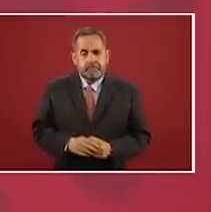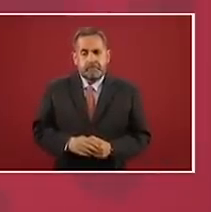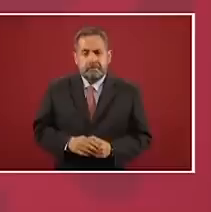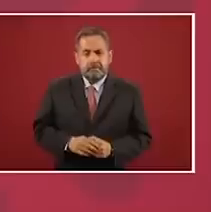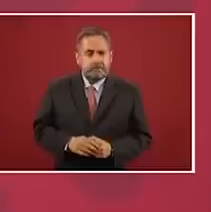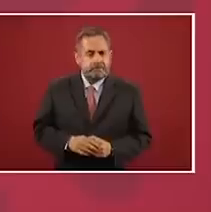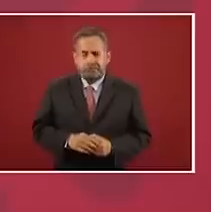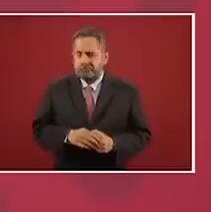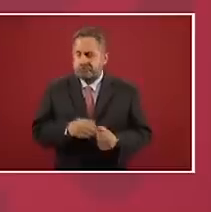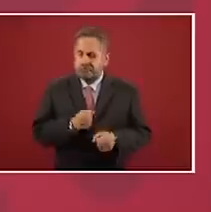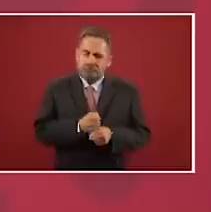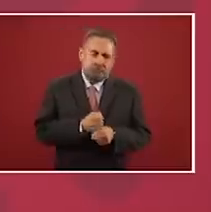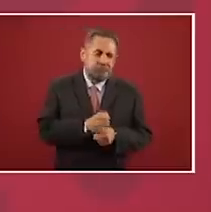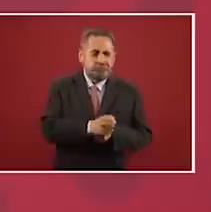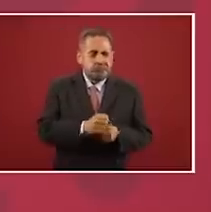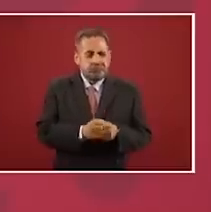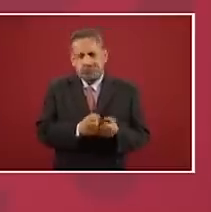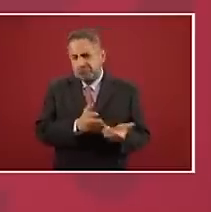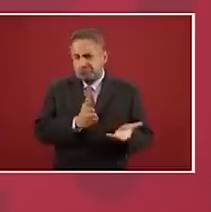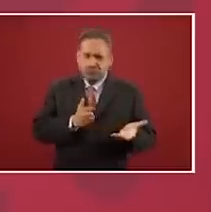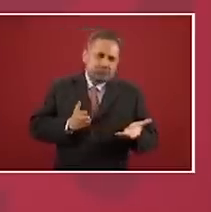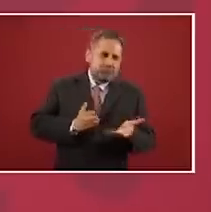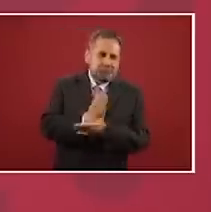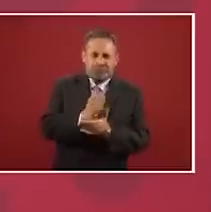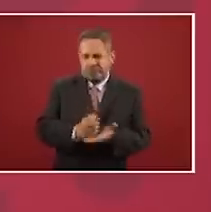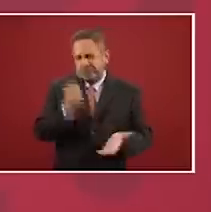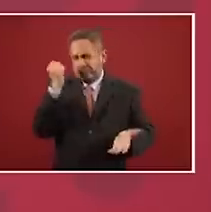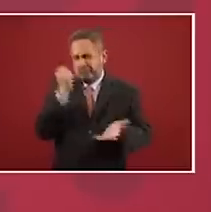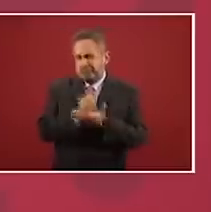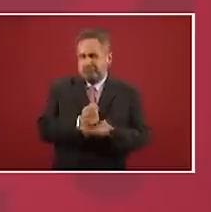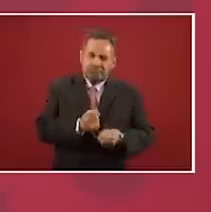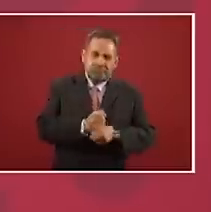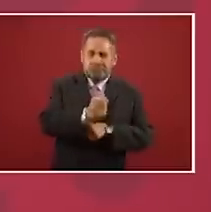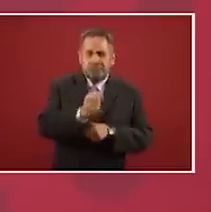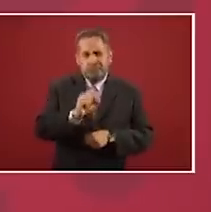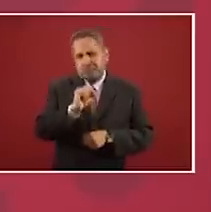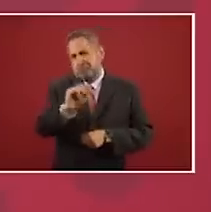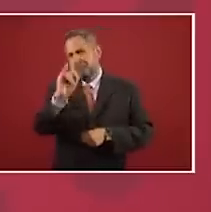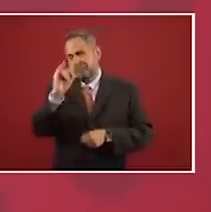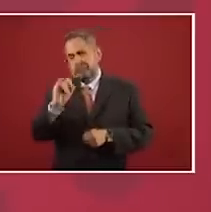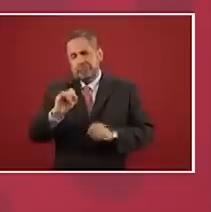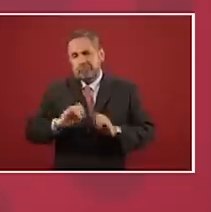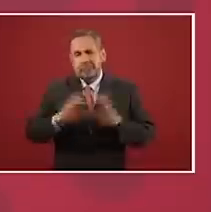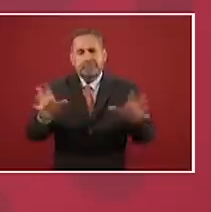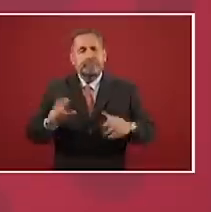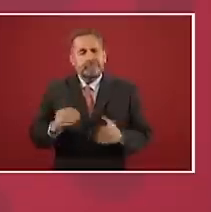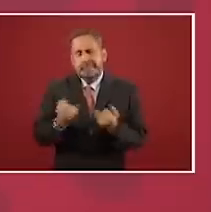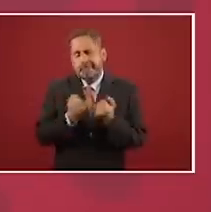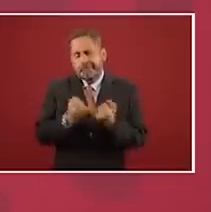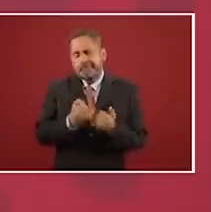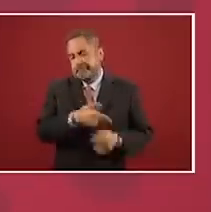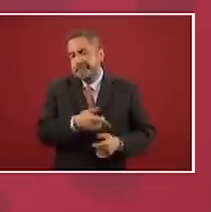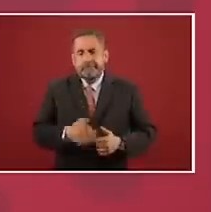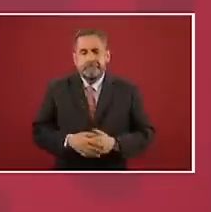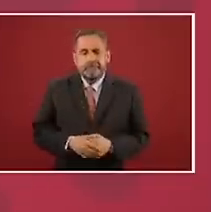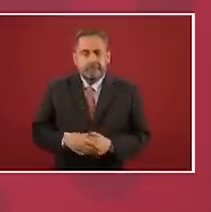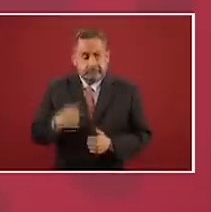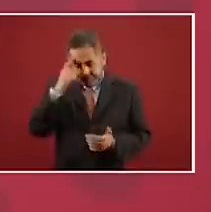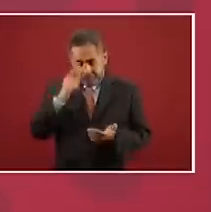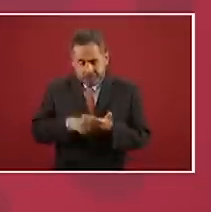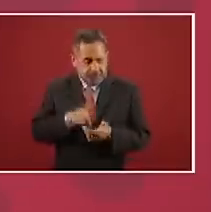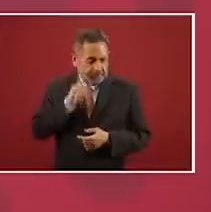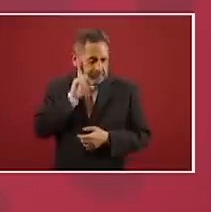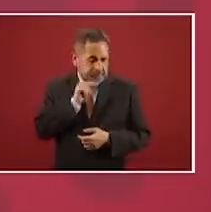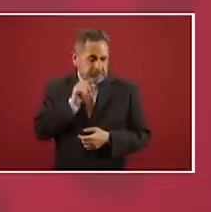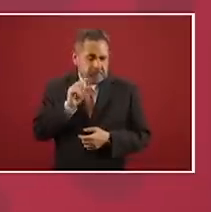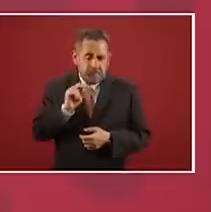Aplanadora cuando pase a votación. Yo espero que mañana o